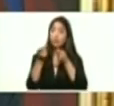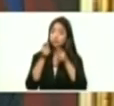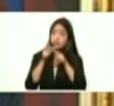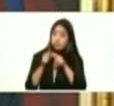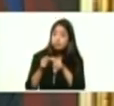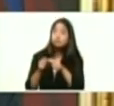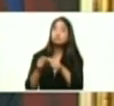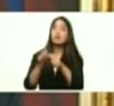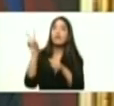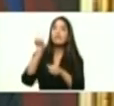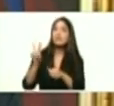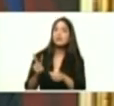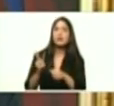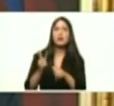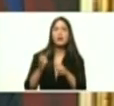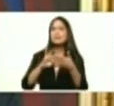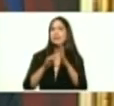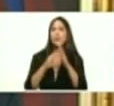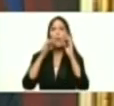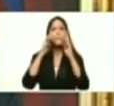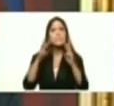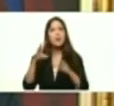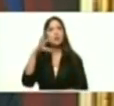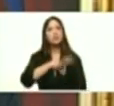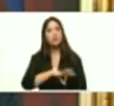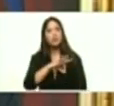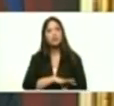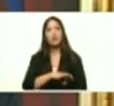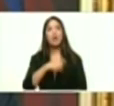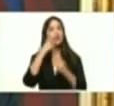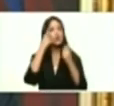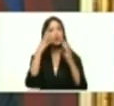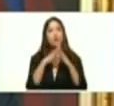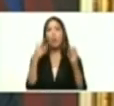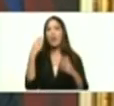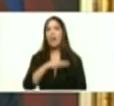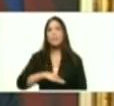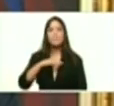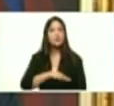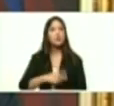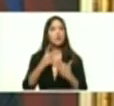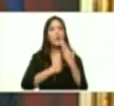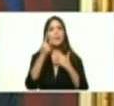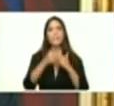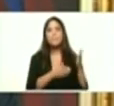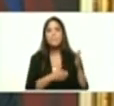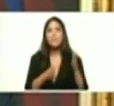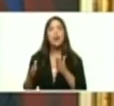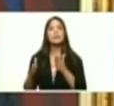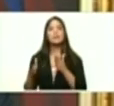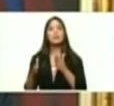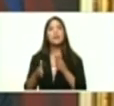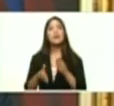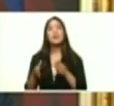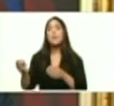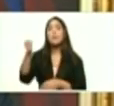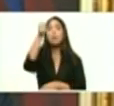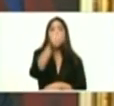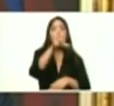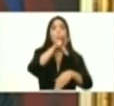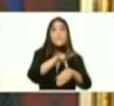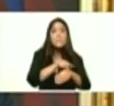o no fue un milagro social, las misiones, grandes misiones, y llevar al médico hasta allí, donde debe estar,